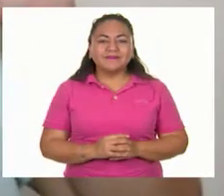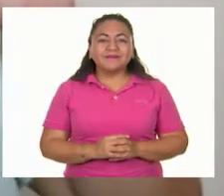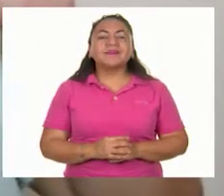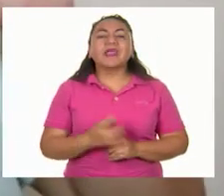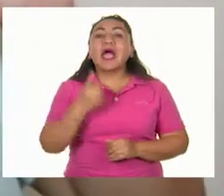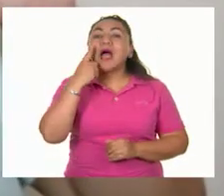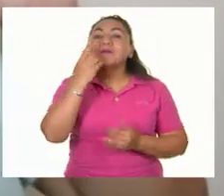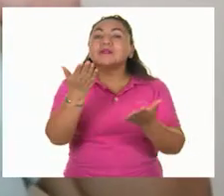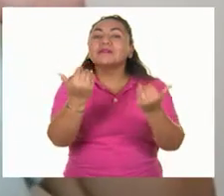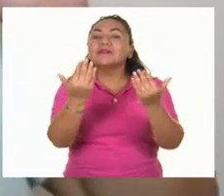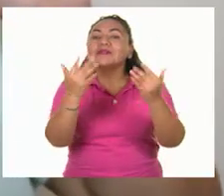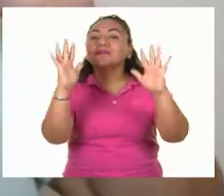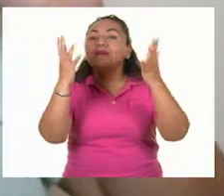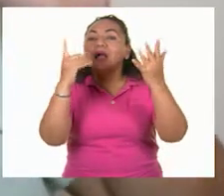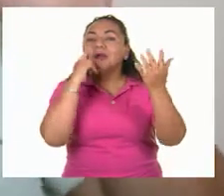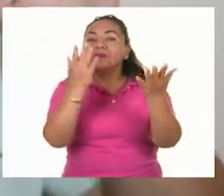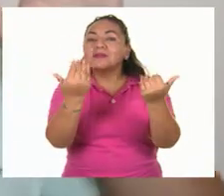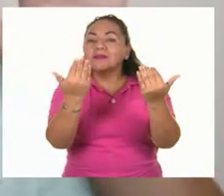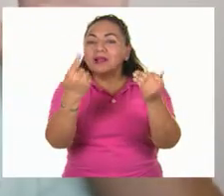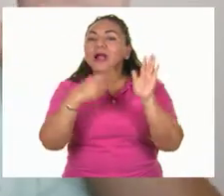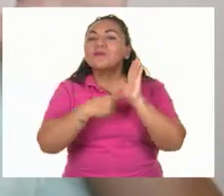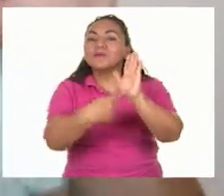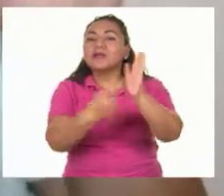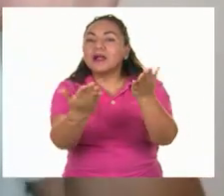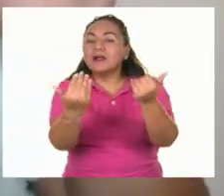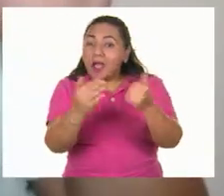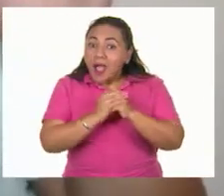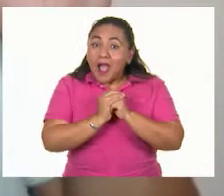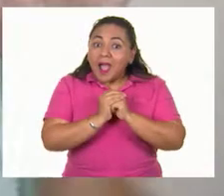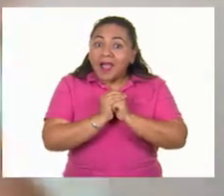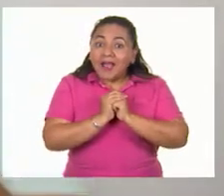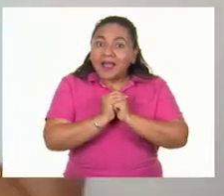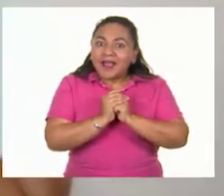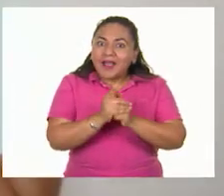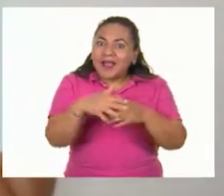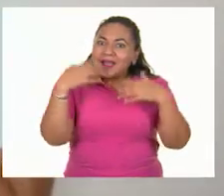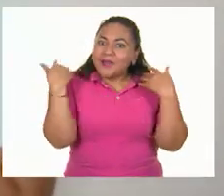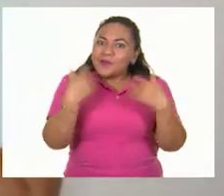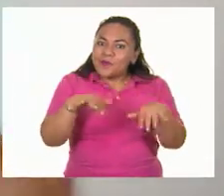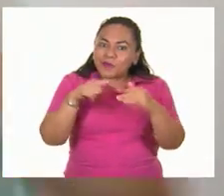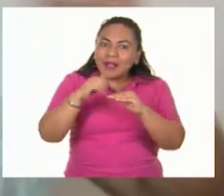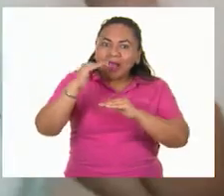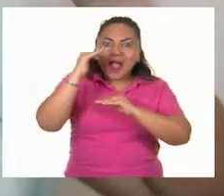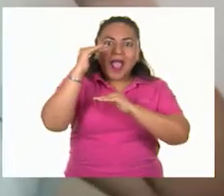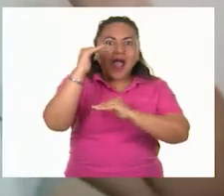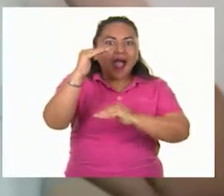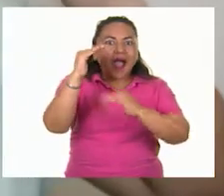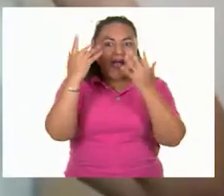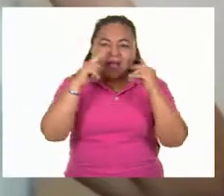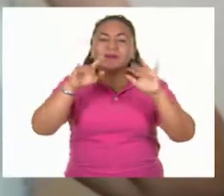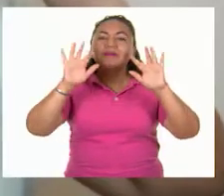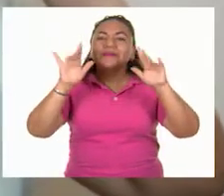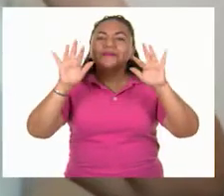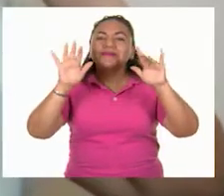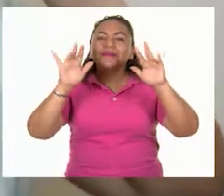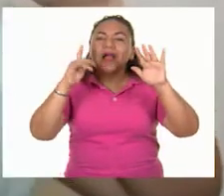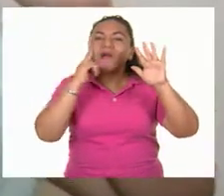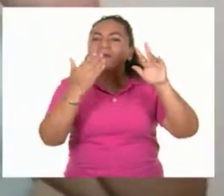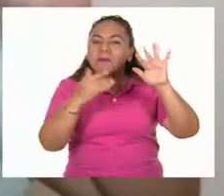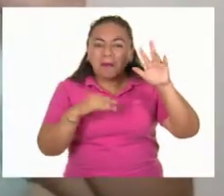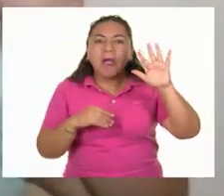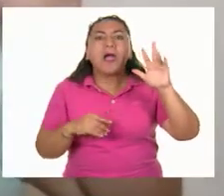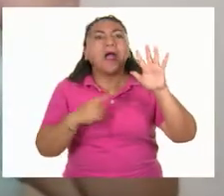A ver, ¿las tuyas? ¡Enséñamelas! ¡Ay, qué grandes! ¡Mueve tus dedos!